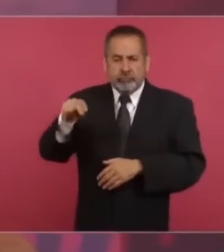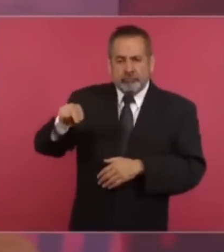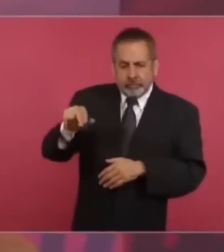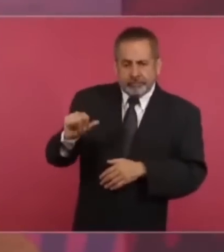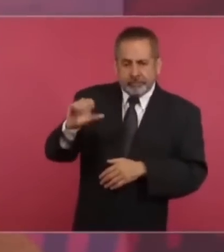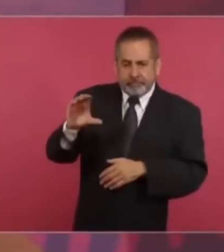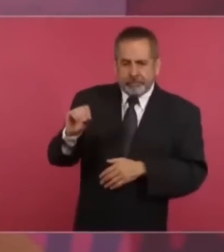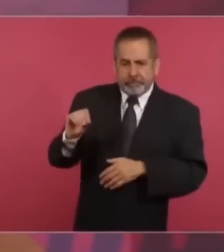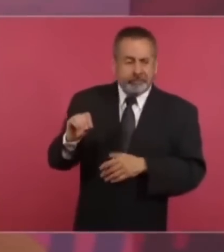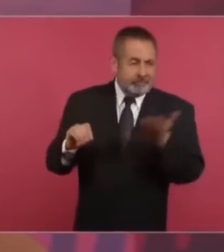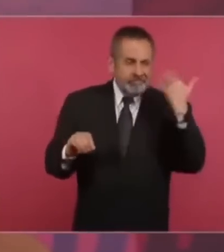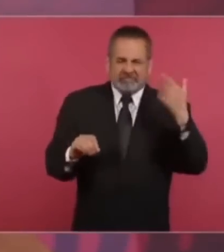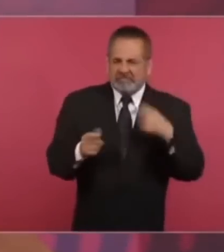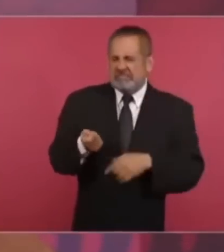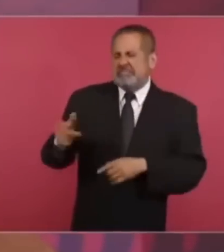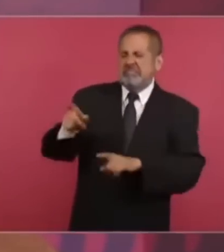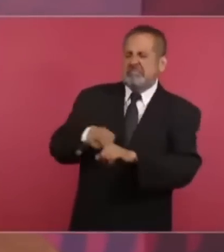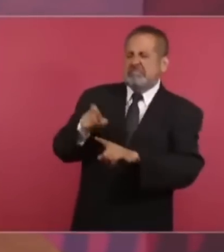de manera despectiva.